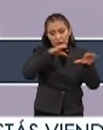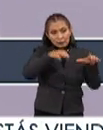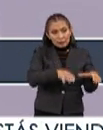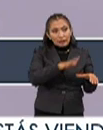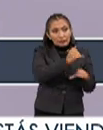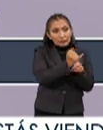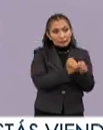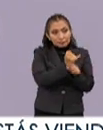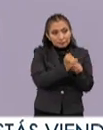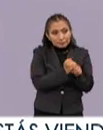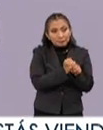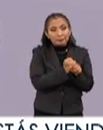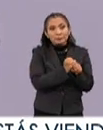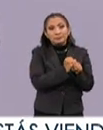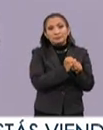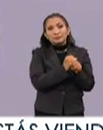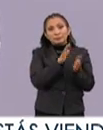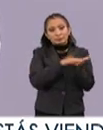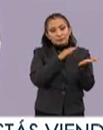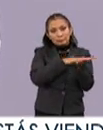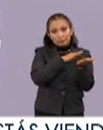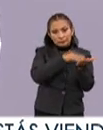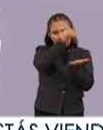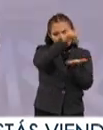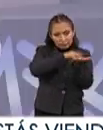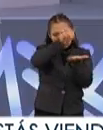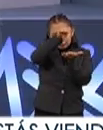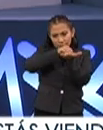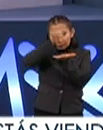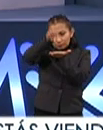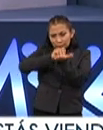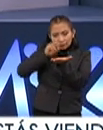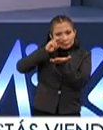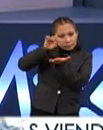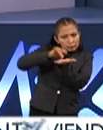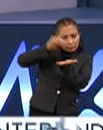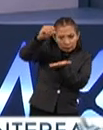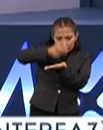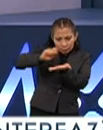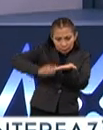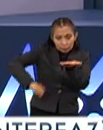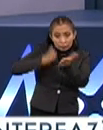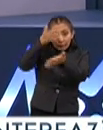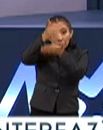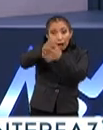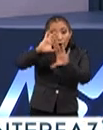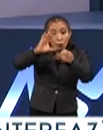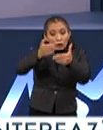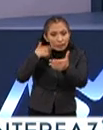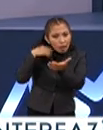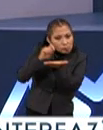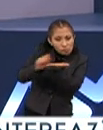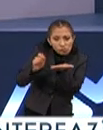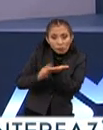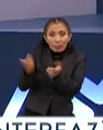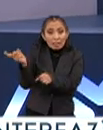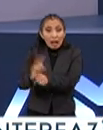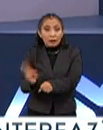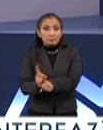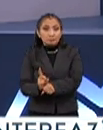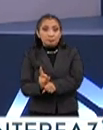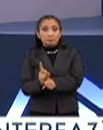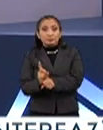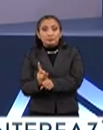de investigación, de documentación, que precisamente es la que se encarga de estar en las comunidades. Claro. Todos los días,